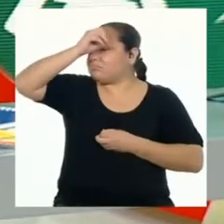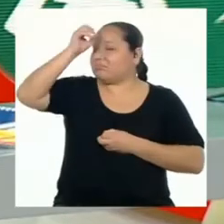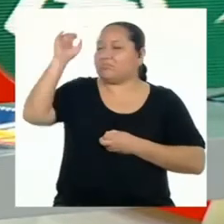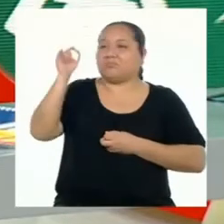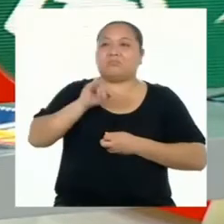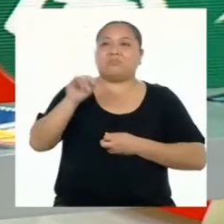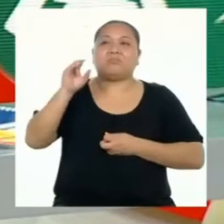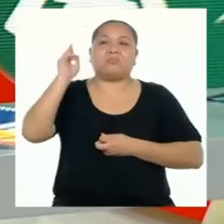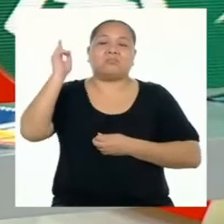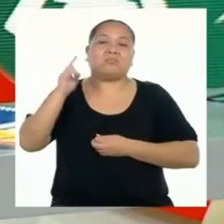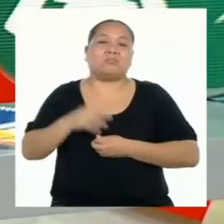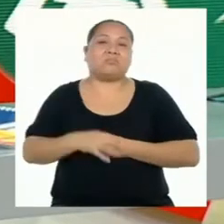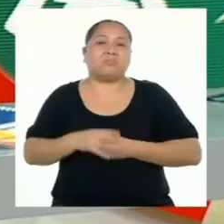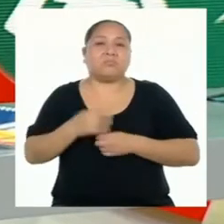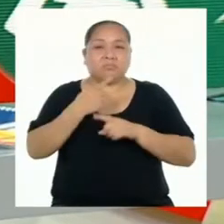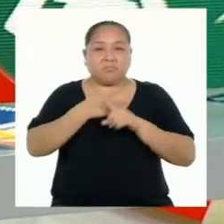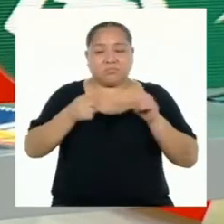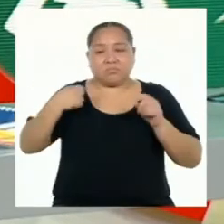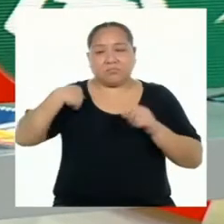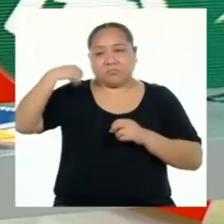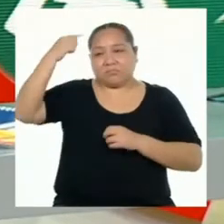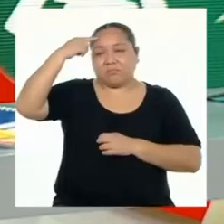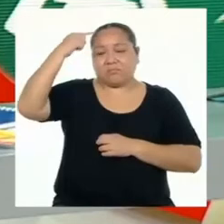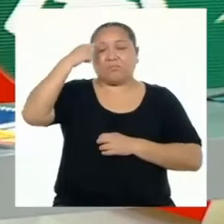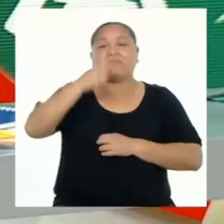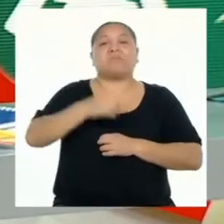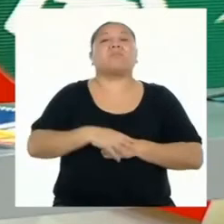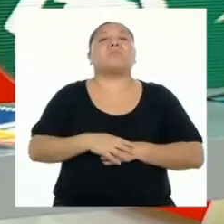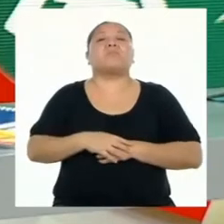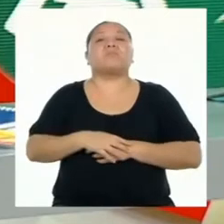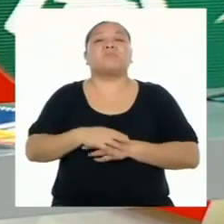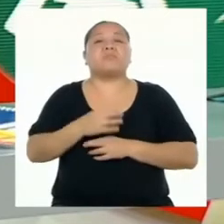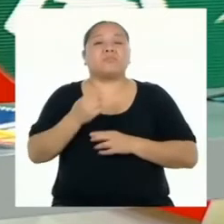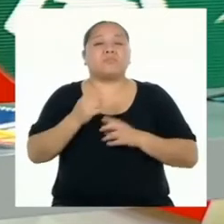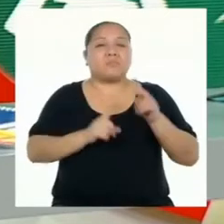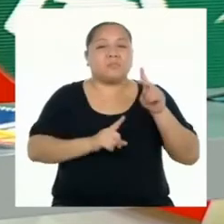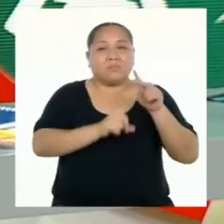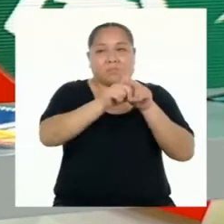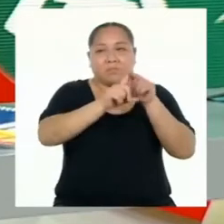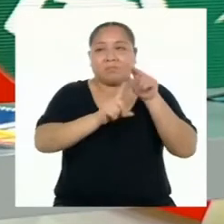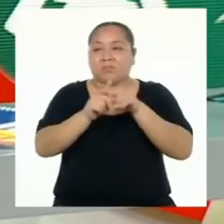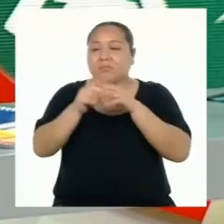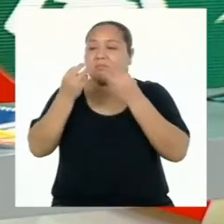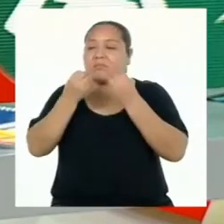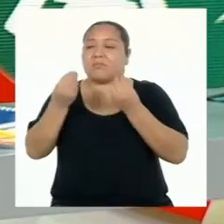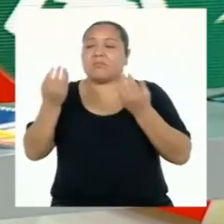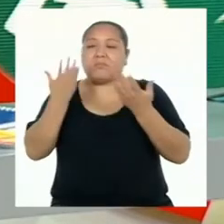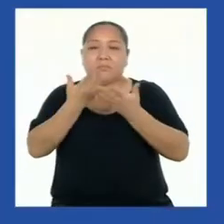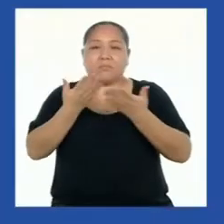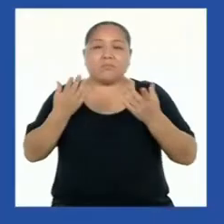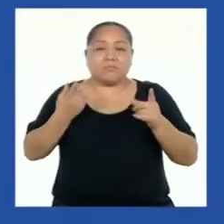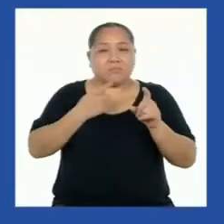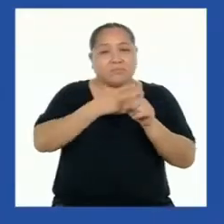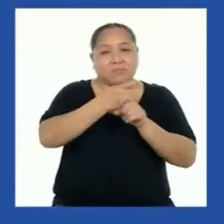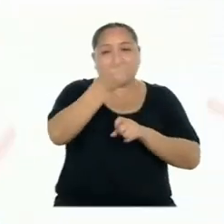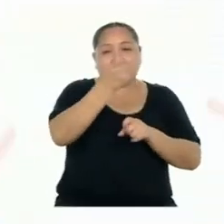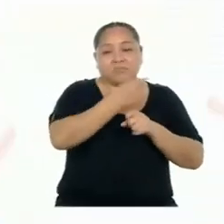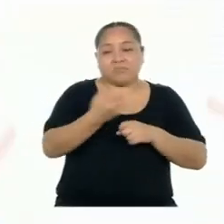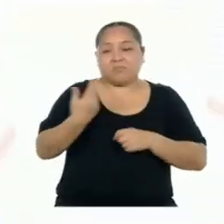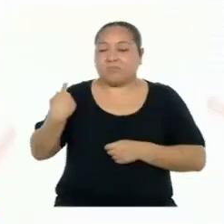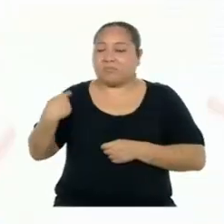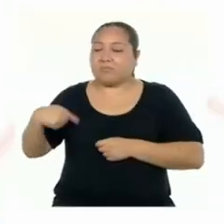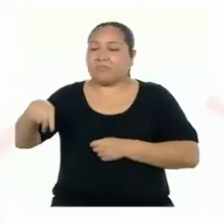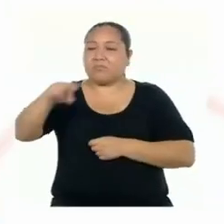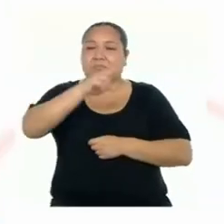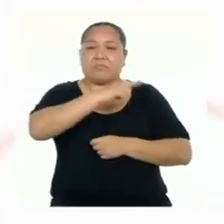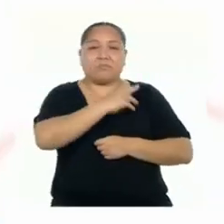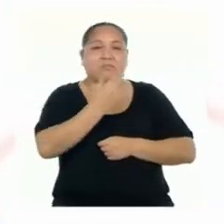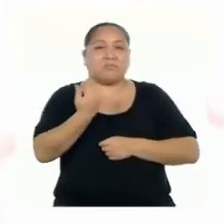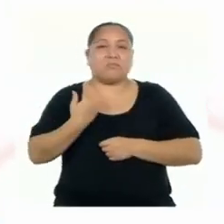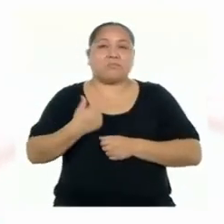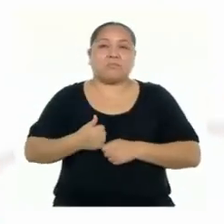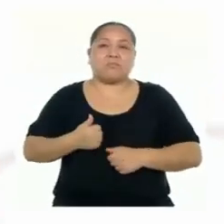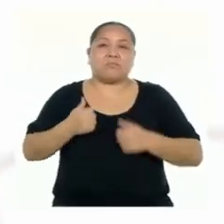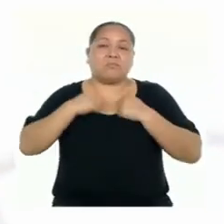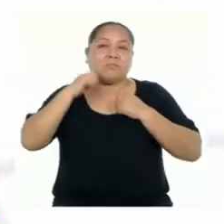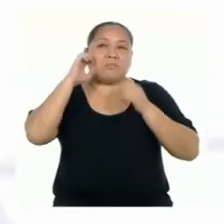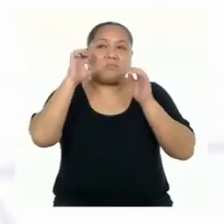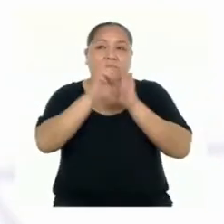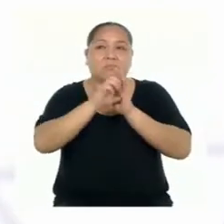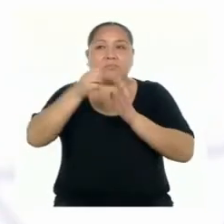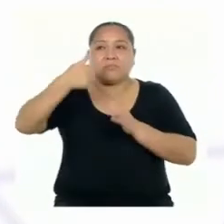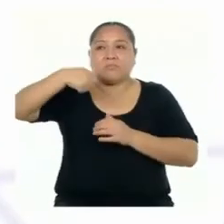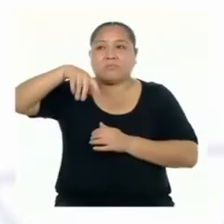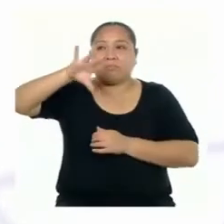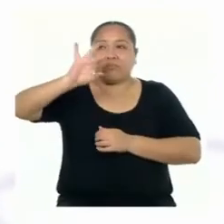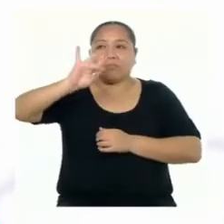profesora, pero creo que ha sido porque han ocurrido varios hechos que han afectado nuestras vidas. Por ejemplo, desde el 18